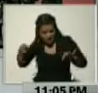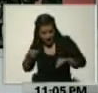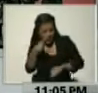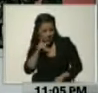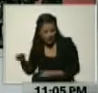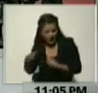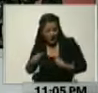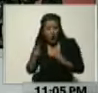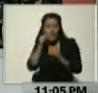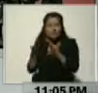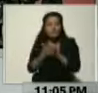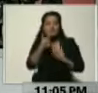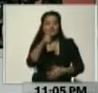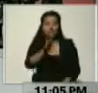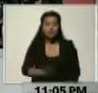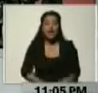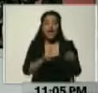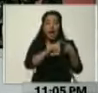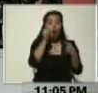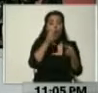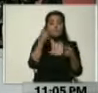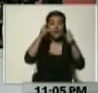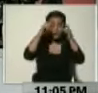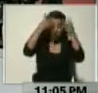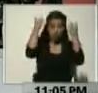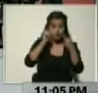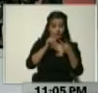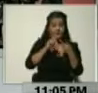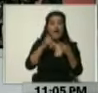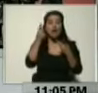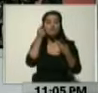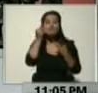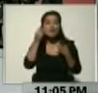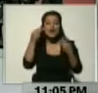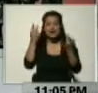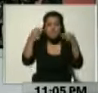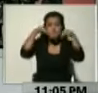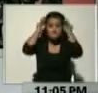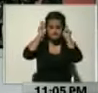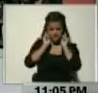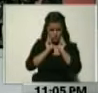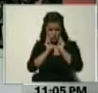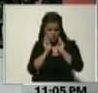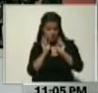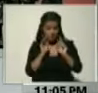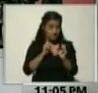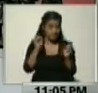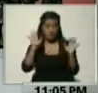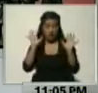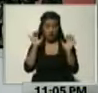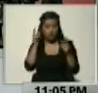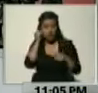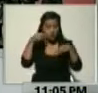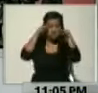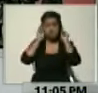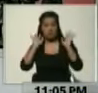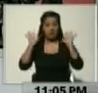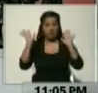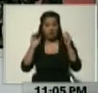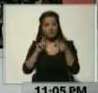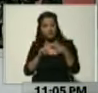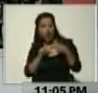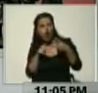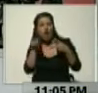Aluc, María Violencia Machado, para la abogada Tereslin Marabé. Por cierto, Tereslin Marabé dijo en estos días que yo fui favorecido por una ley de amnistía. Usted está equivocada,